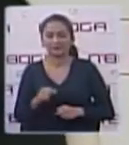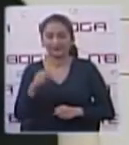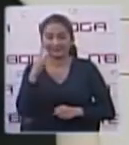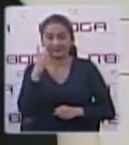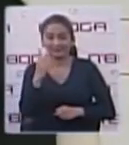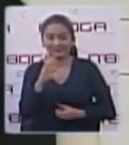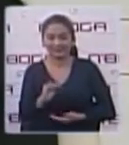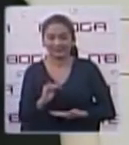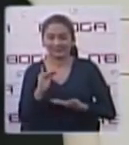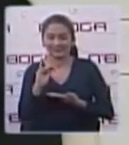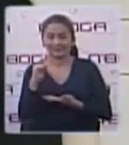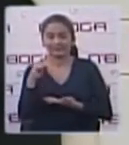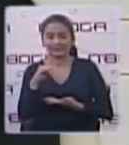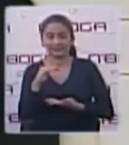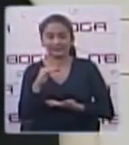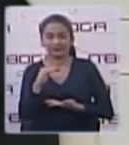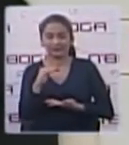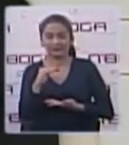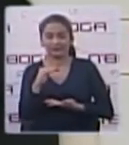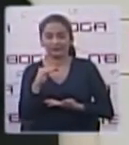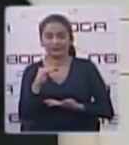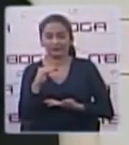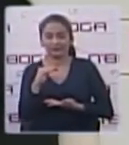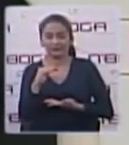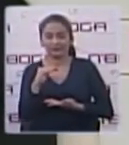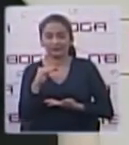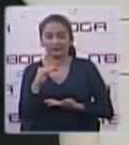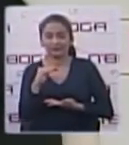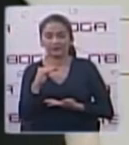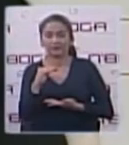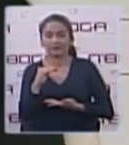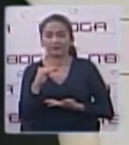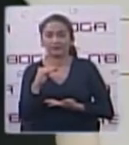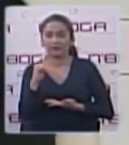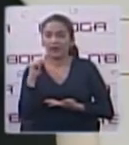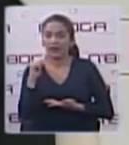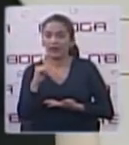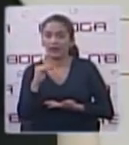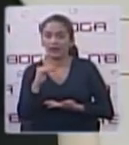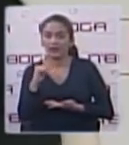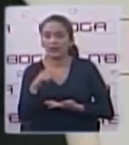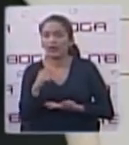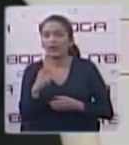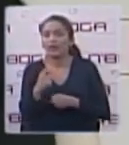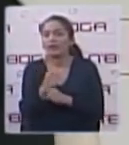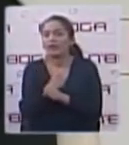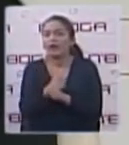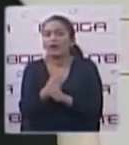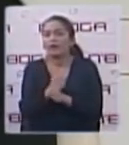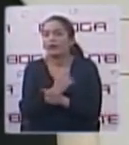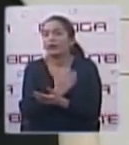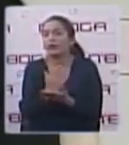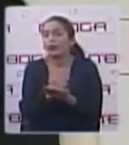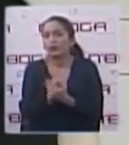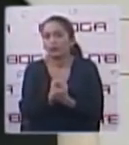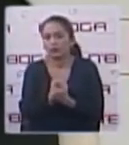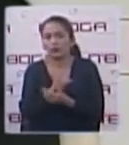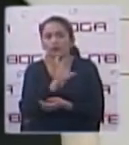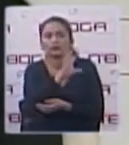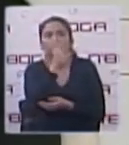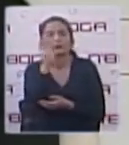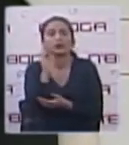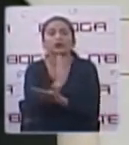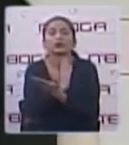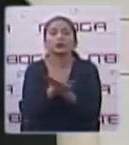lo que hacemos es hacer conocer todo lo que es la altitud, todo lo que es, de dónde proviene, quién realiza el trabajo. O sea, en